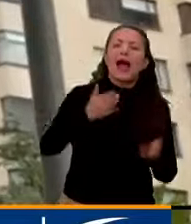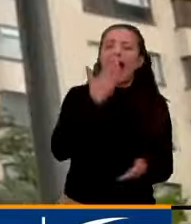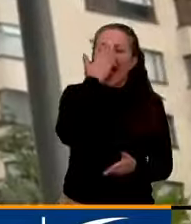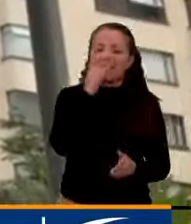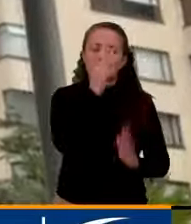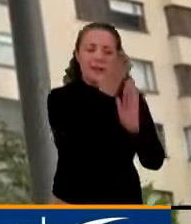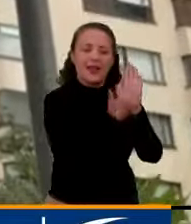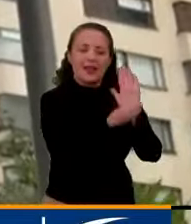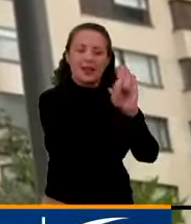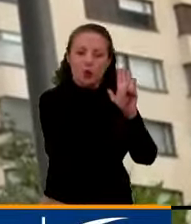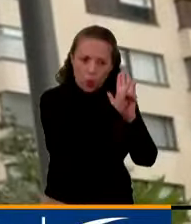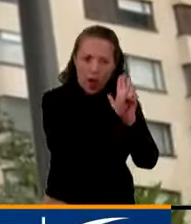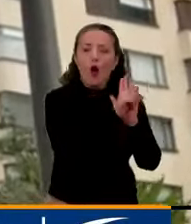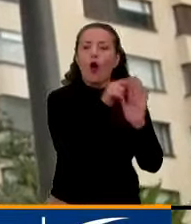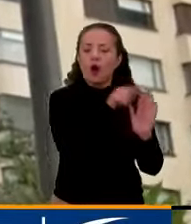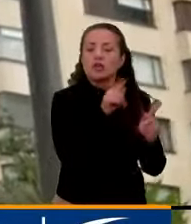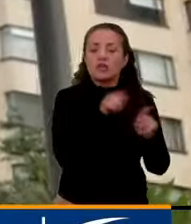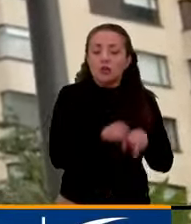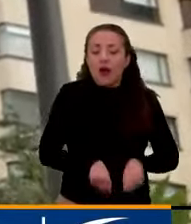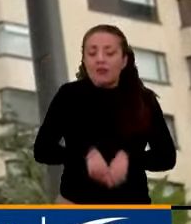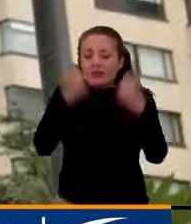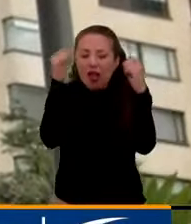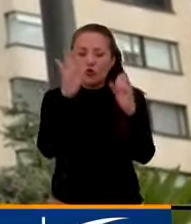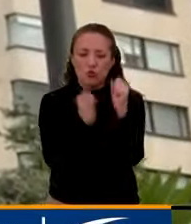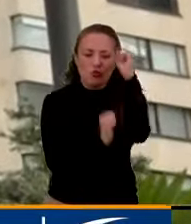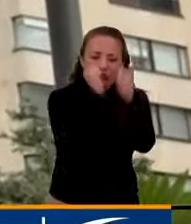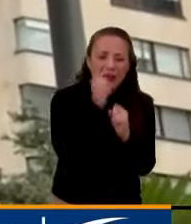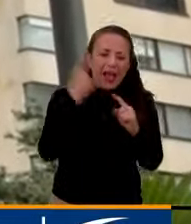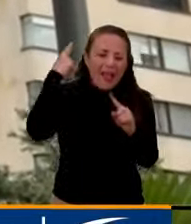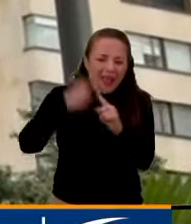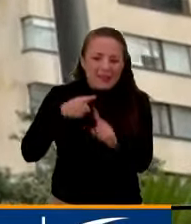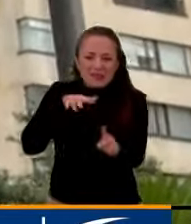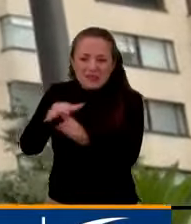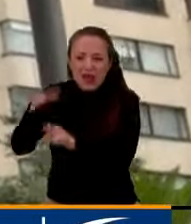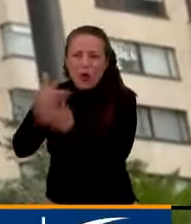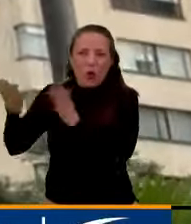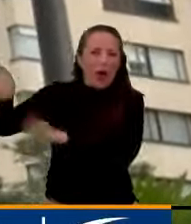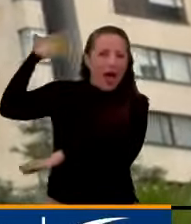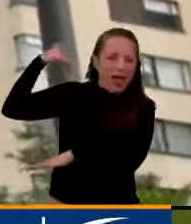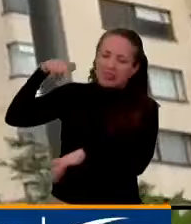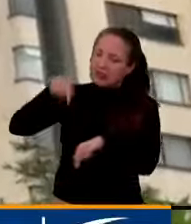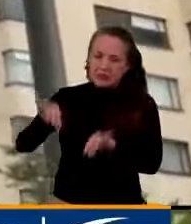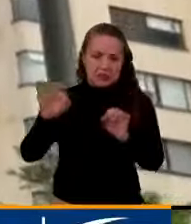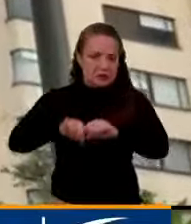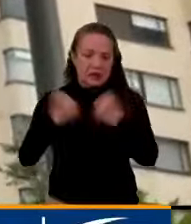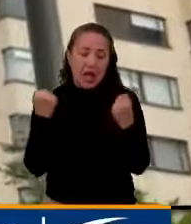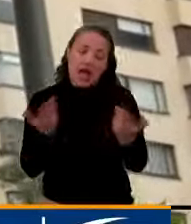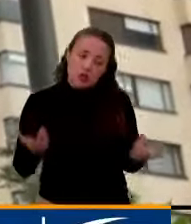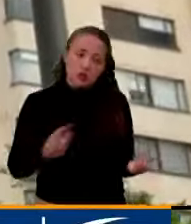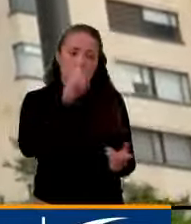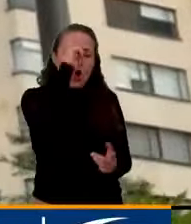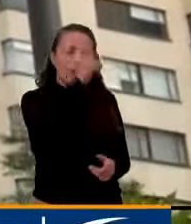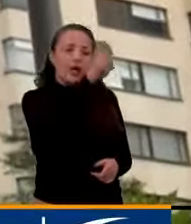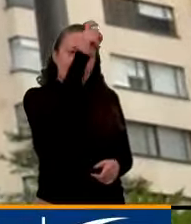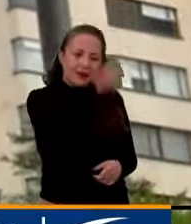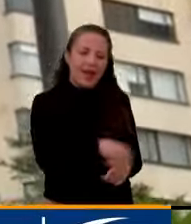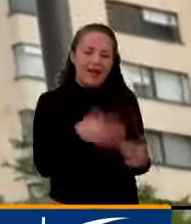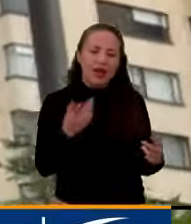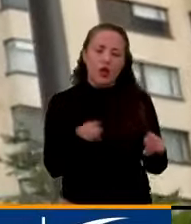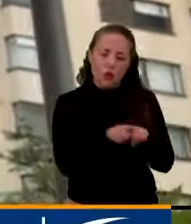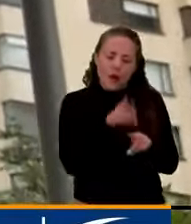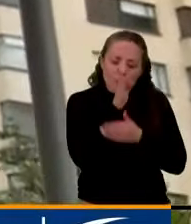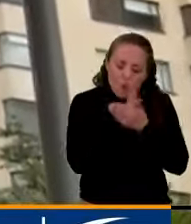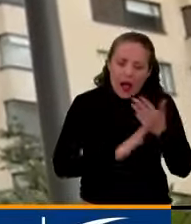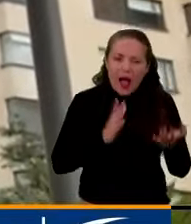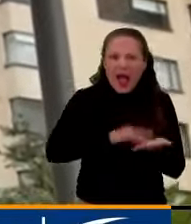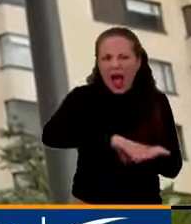y no se dañó ninguna planta de generación como en otras ocasiones. ¿Haría bien el gobierno entonces en sentarse con humildad a ver qué